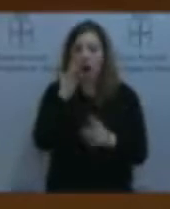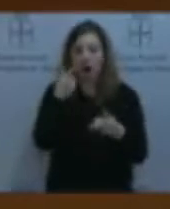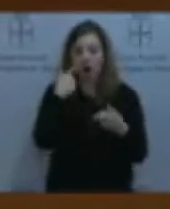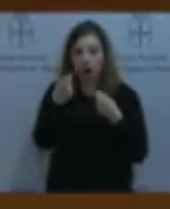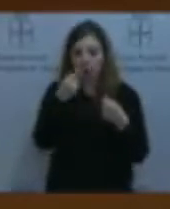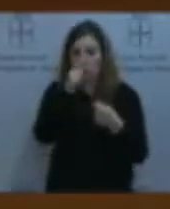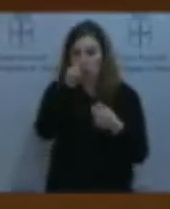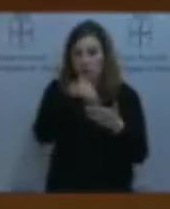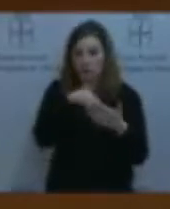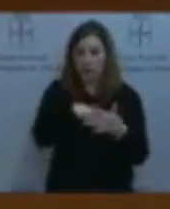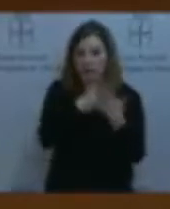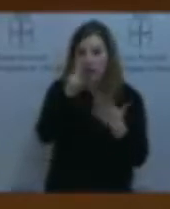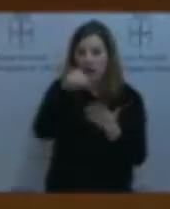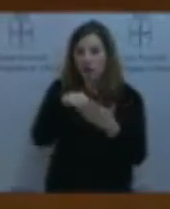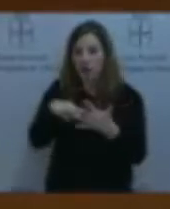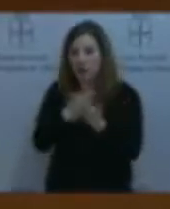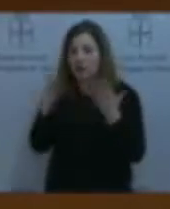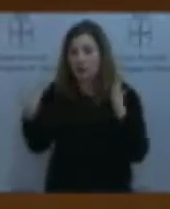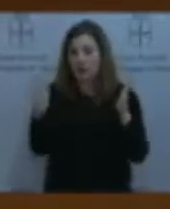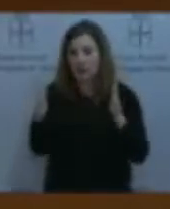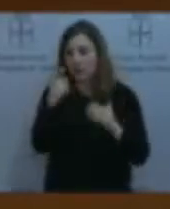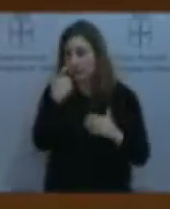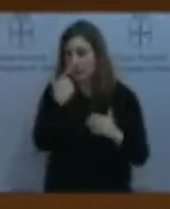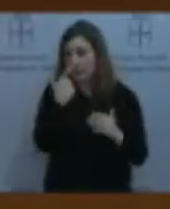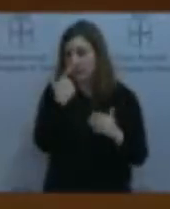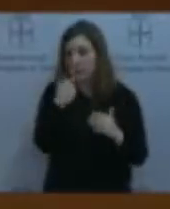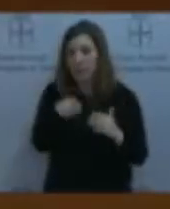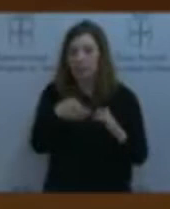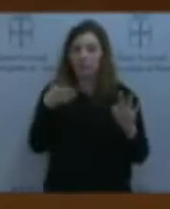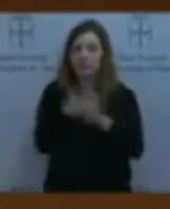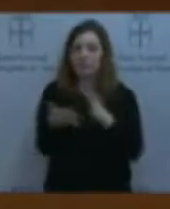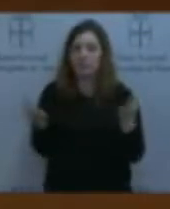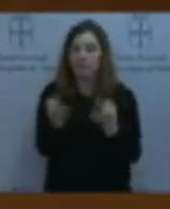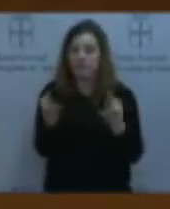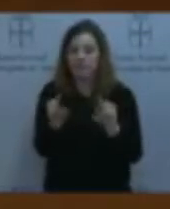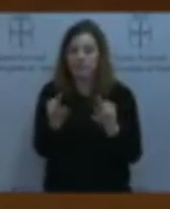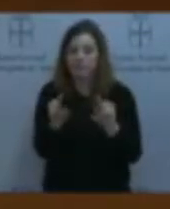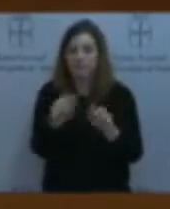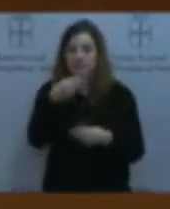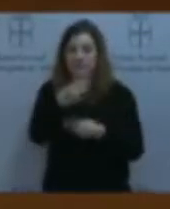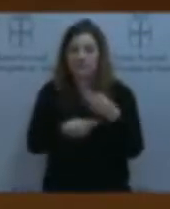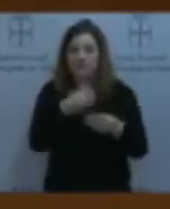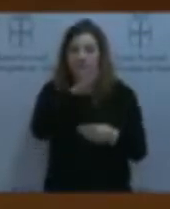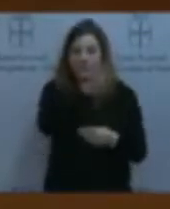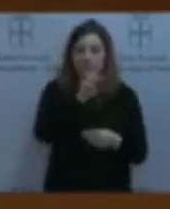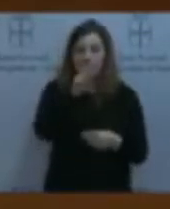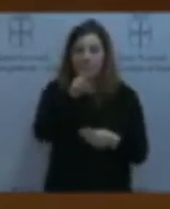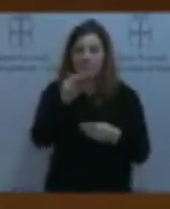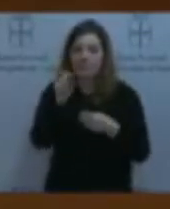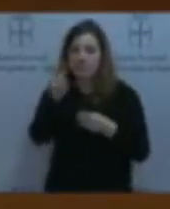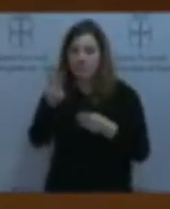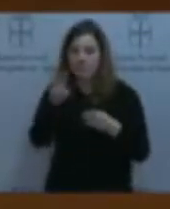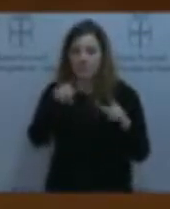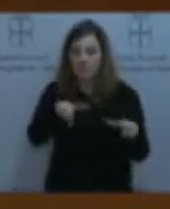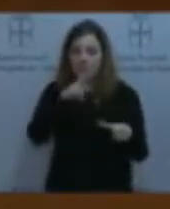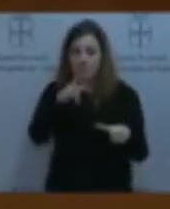2017 que han supuesto la autorización de 424 hectáreas el primer año y 183 el segundo.